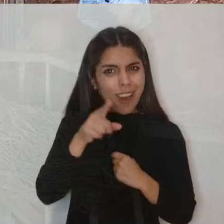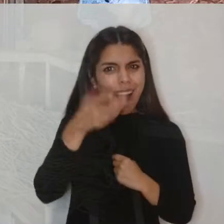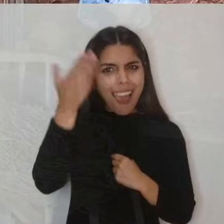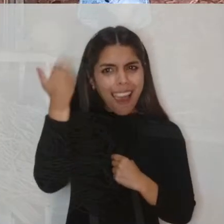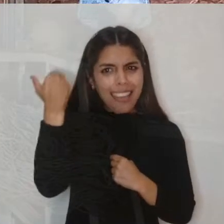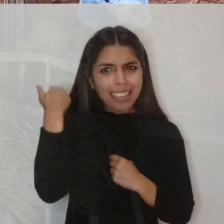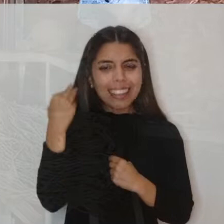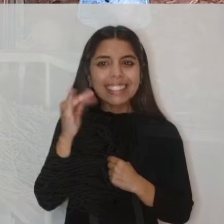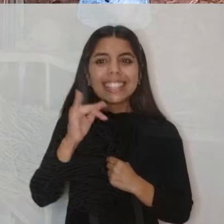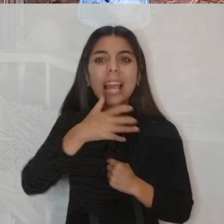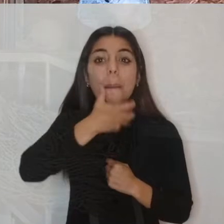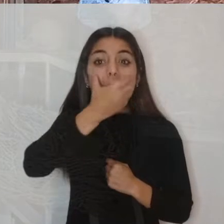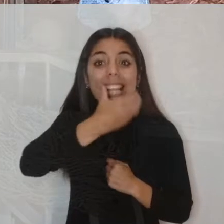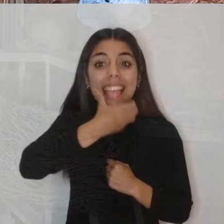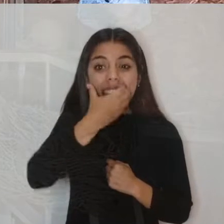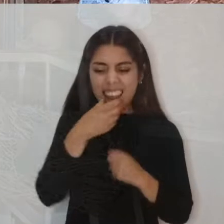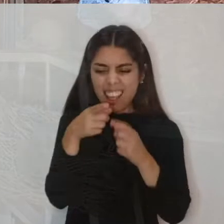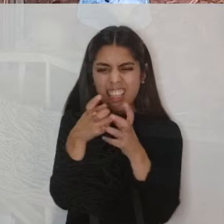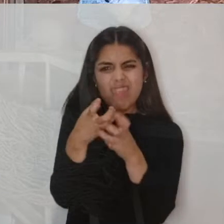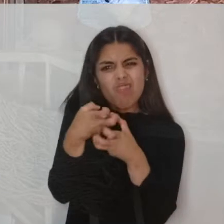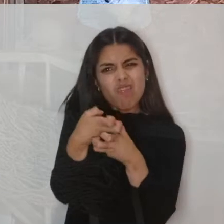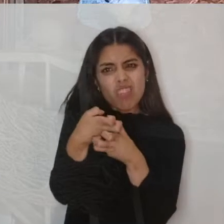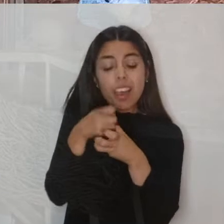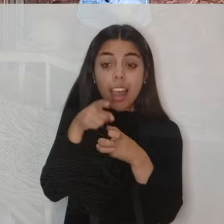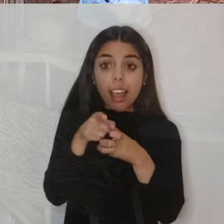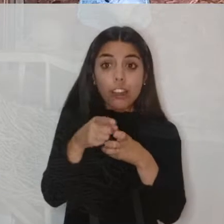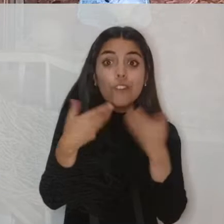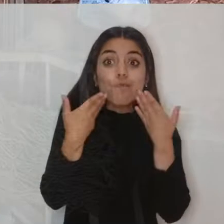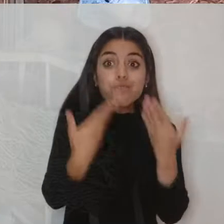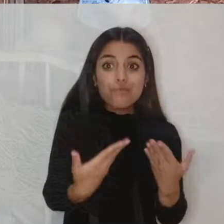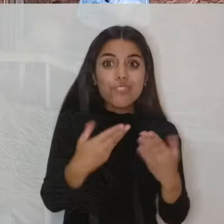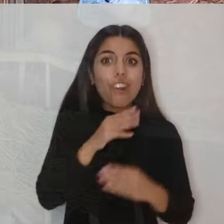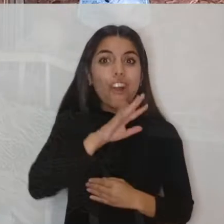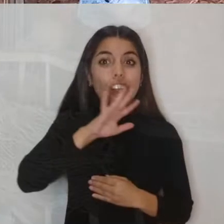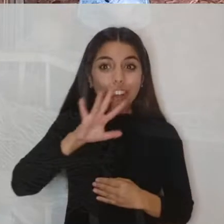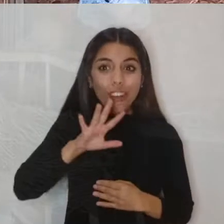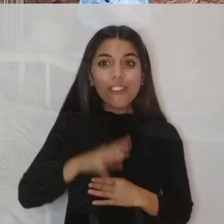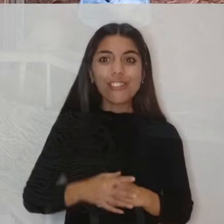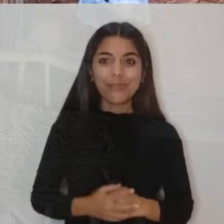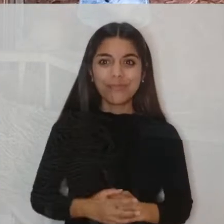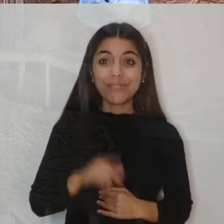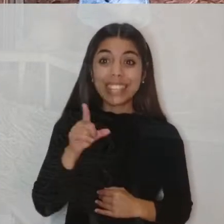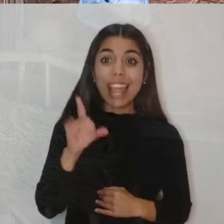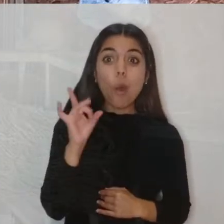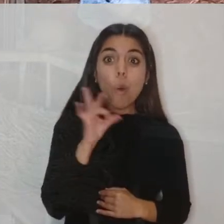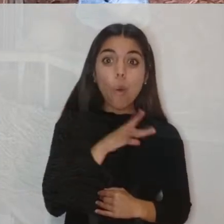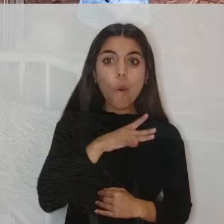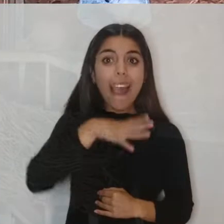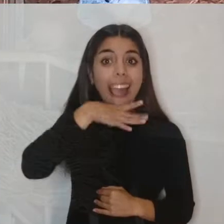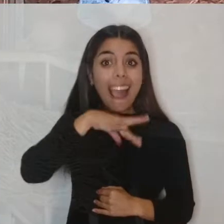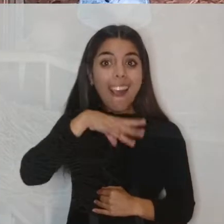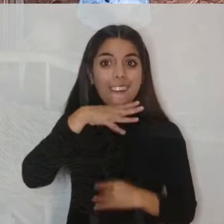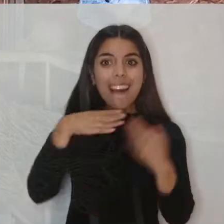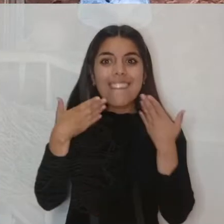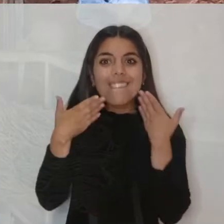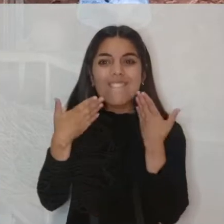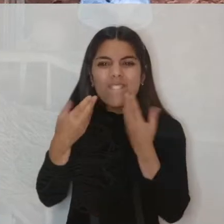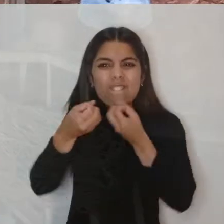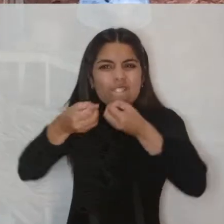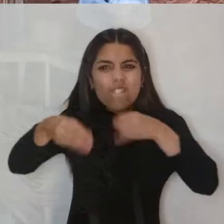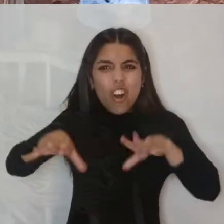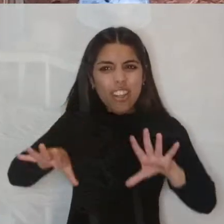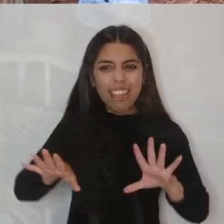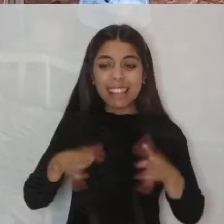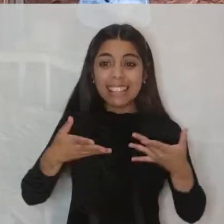hiciste con la manzana exactamente, podrida. Exactamente, sí. Sí, lo tengo, sí. Y esta es como la última agua que uno ya lo saca todo lo que